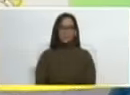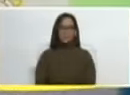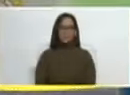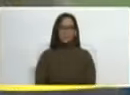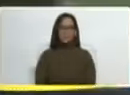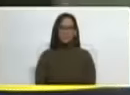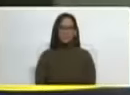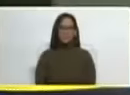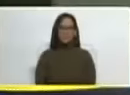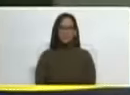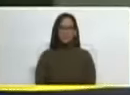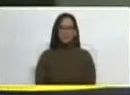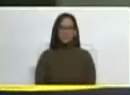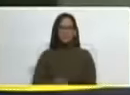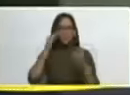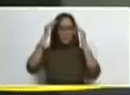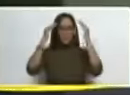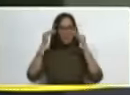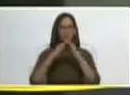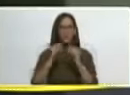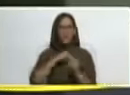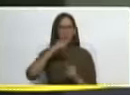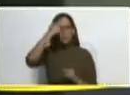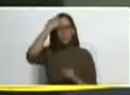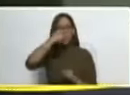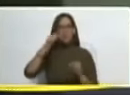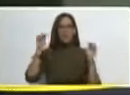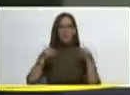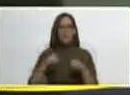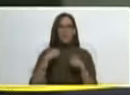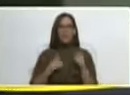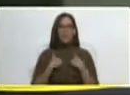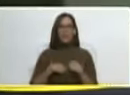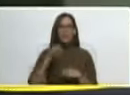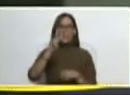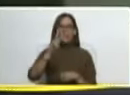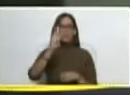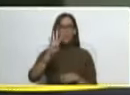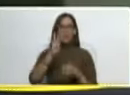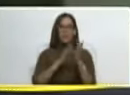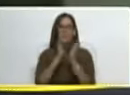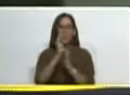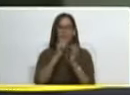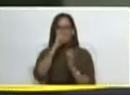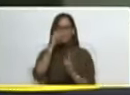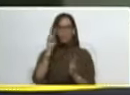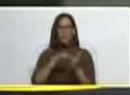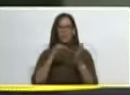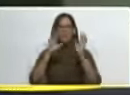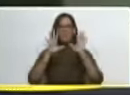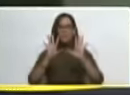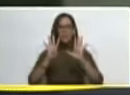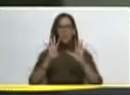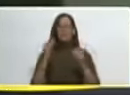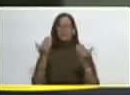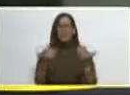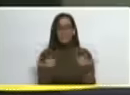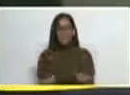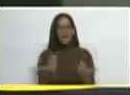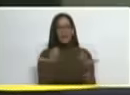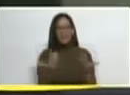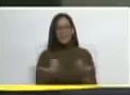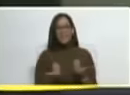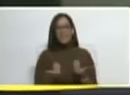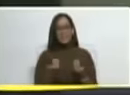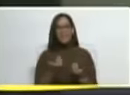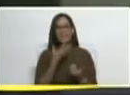Un saludo a todo nuestro pueblo hoy, miércoles 24 de abril del año 2019. Ya viene la Navidad, se